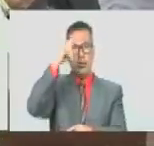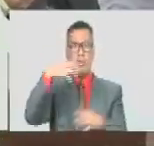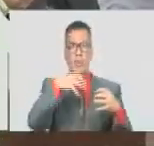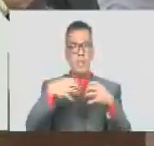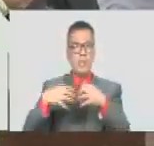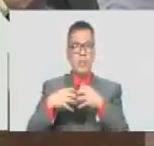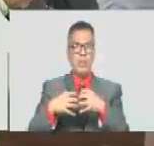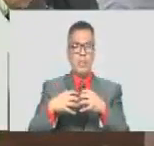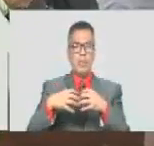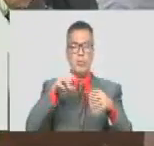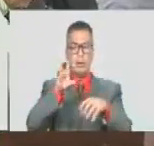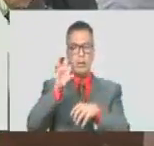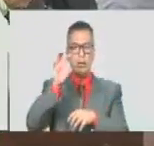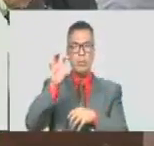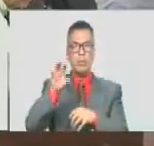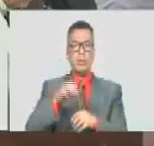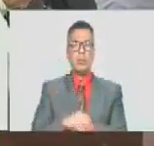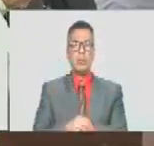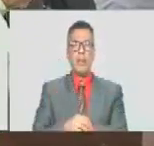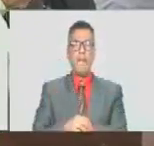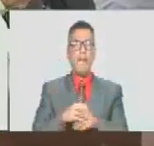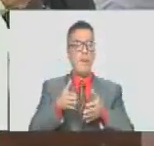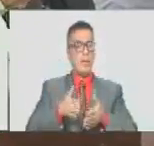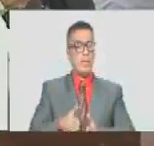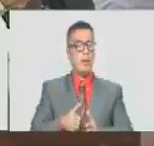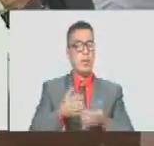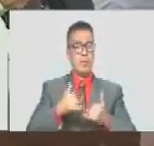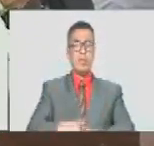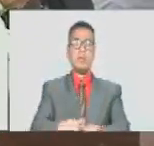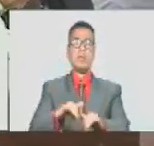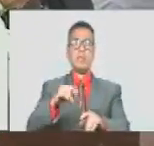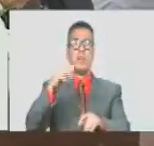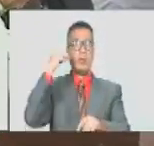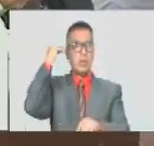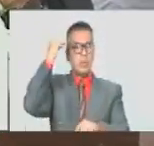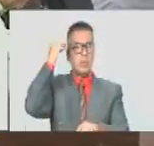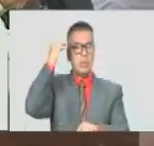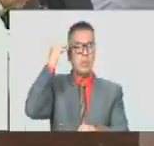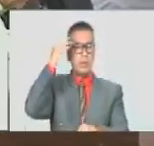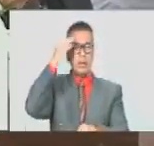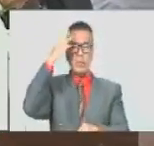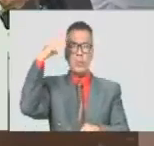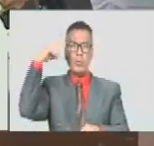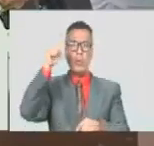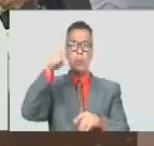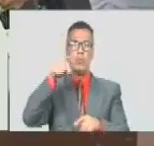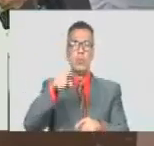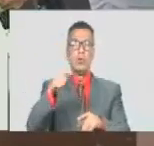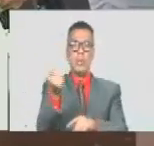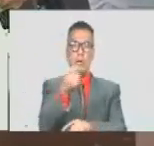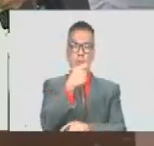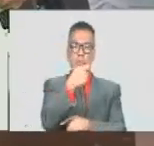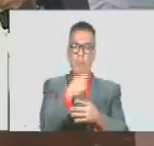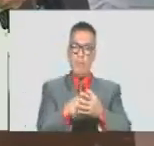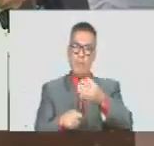lucha por la patria, que nacido de tu mente luminosa y de tu espada